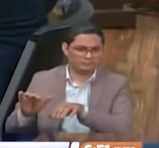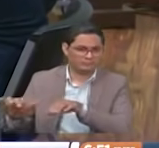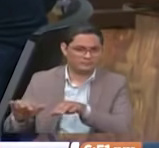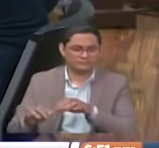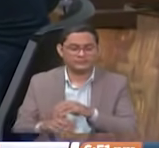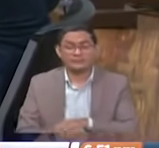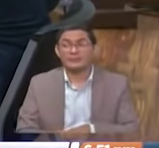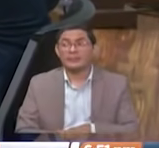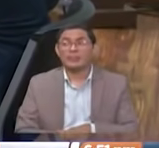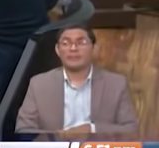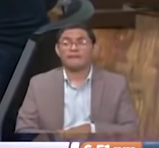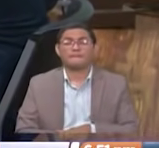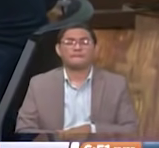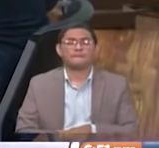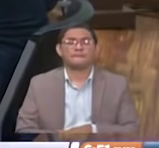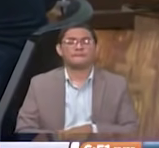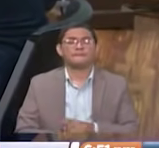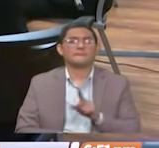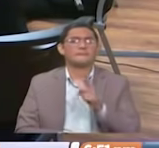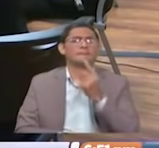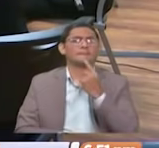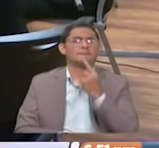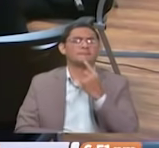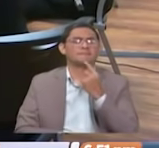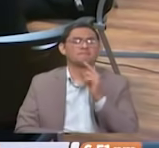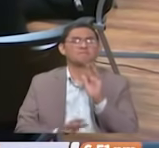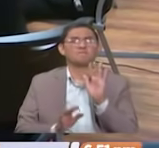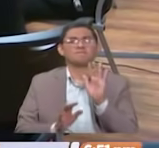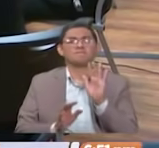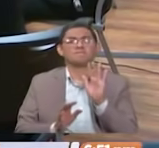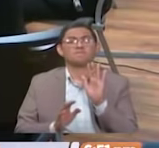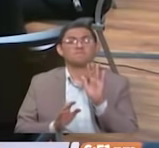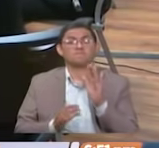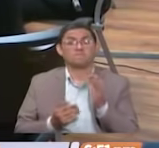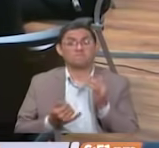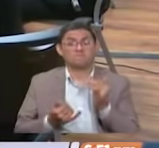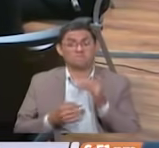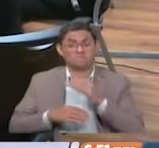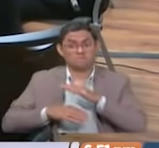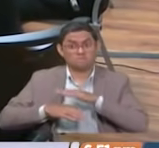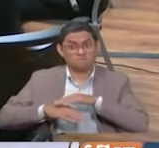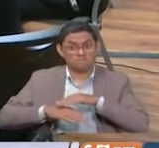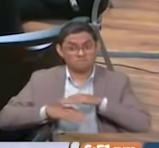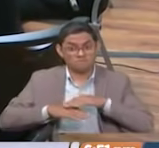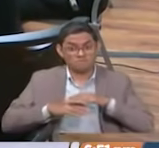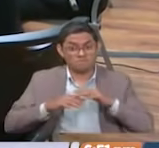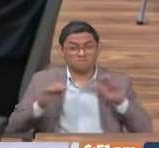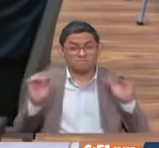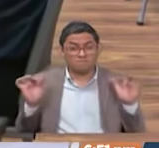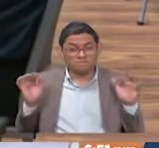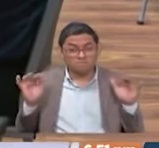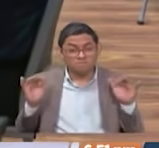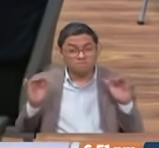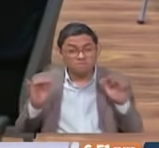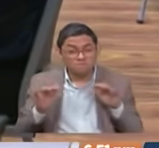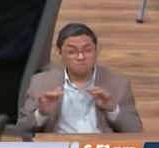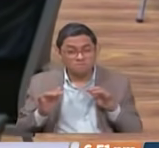sin embargo reiteramos que no están permitidas las actividades multitudinarias